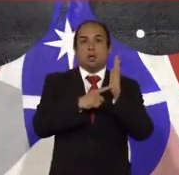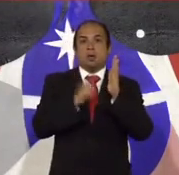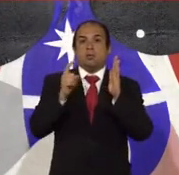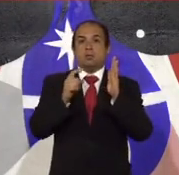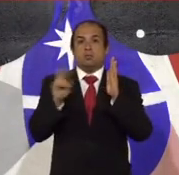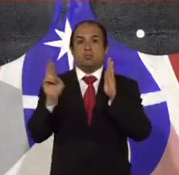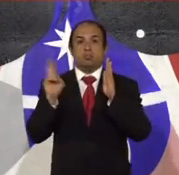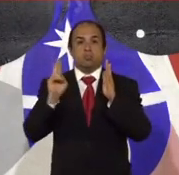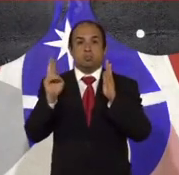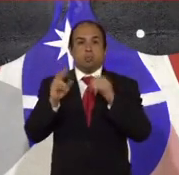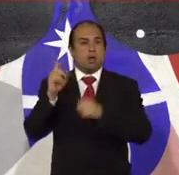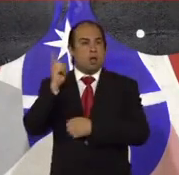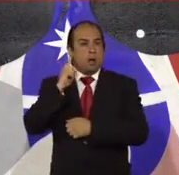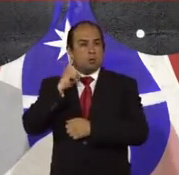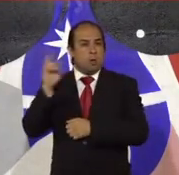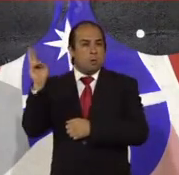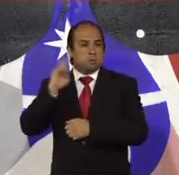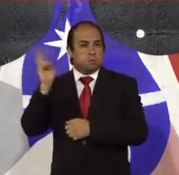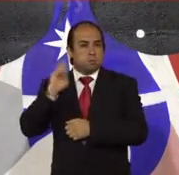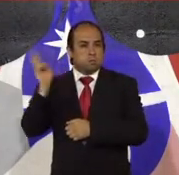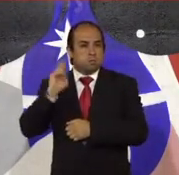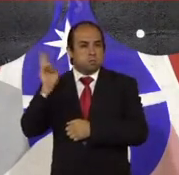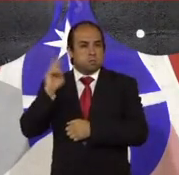van a escuchar una alerta sonora.